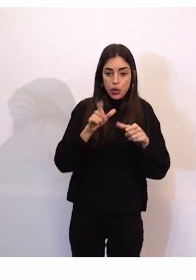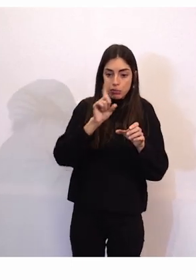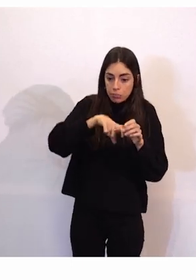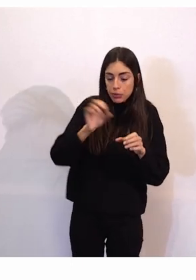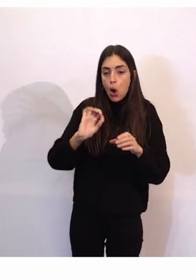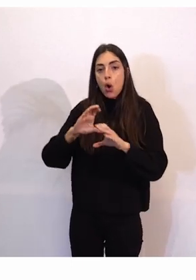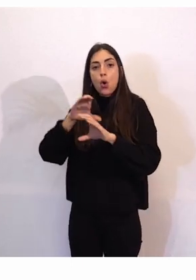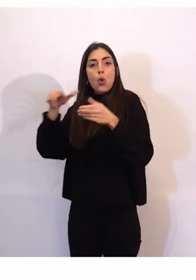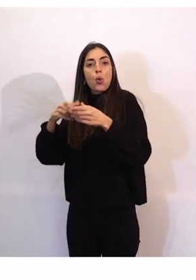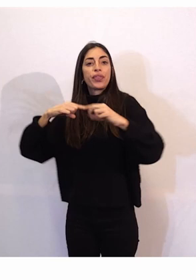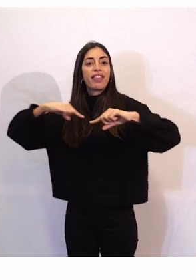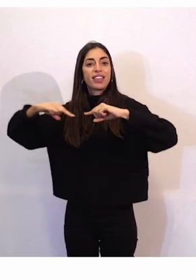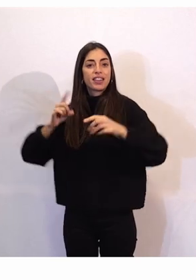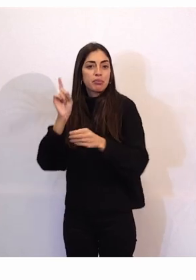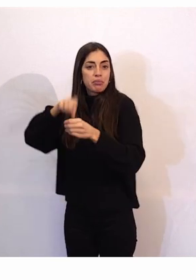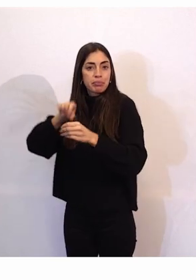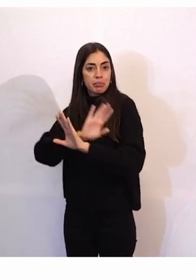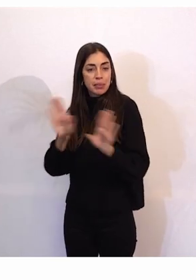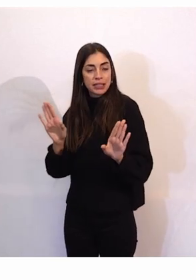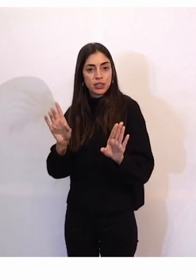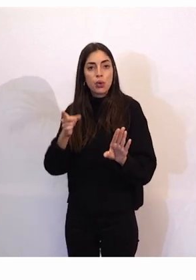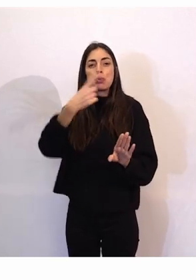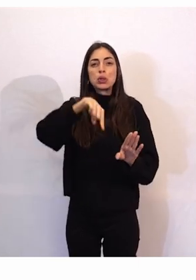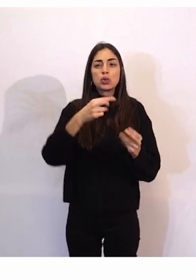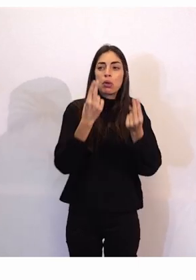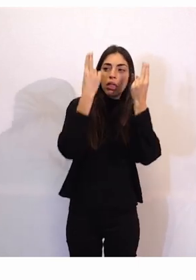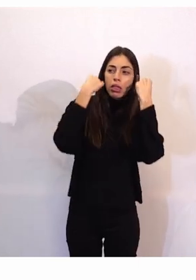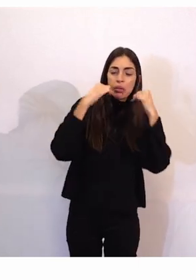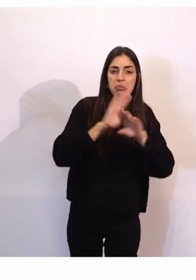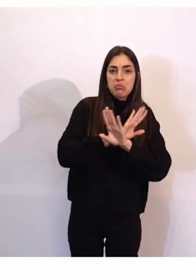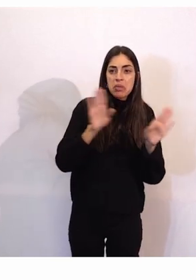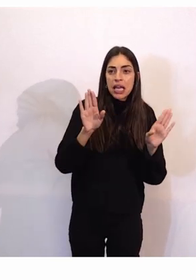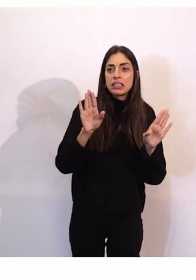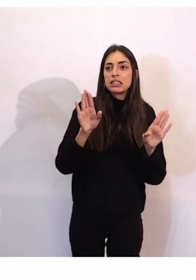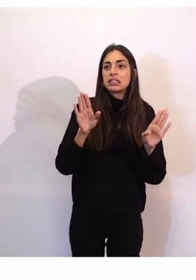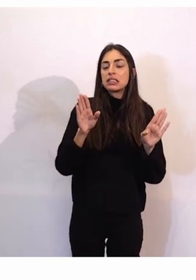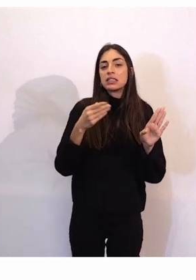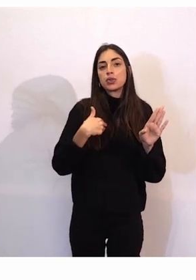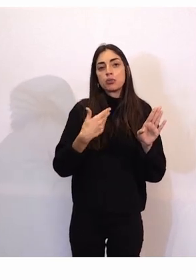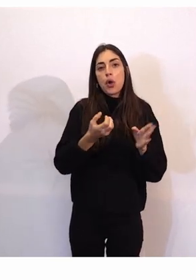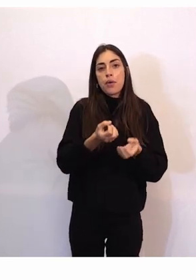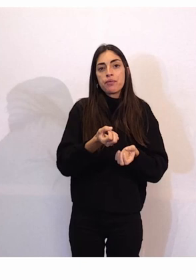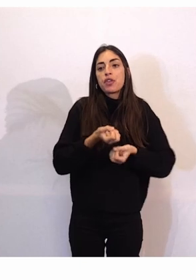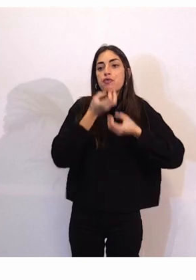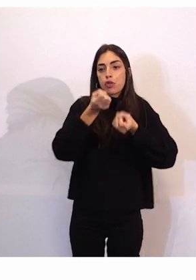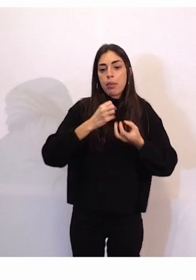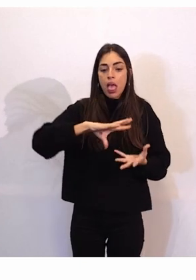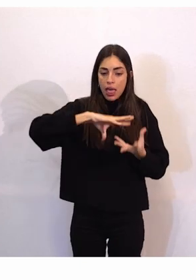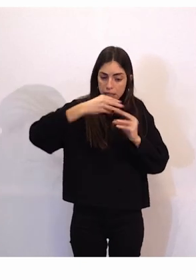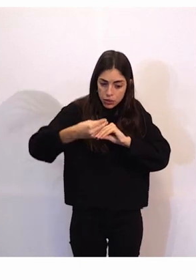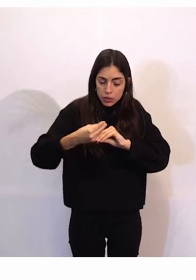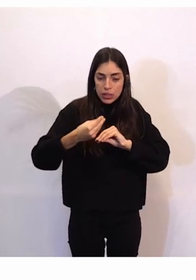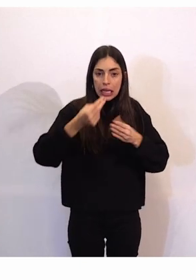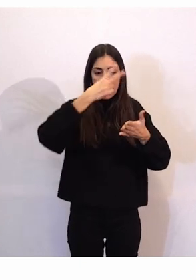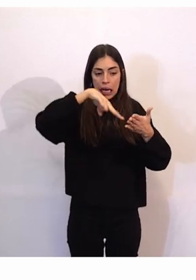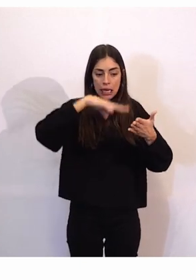directiva. No os podéis ya solo conformar con que la información esté adaptada, con lectura fácil,